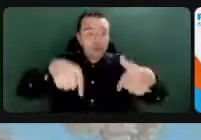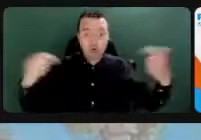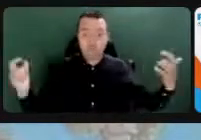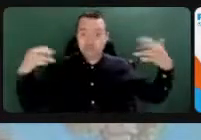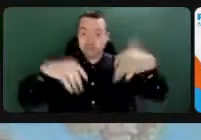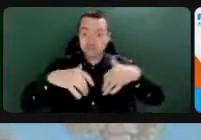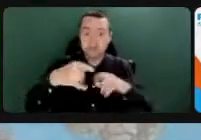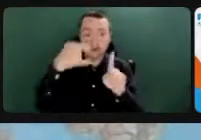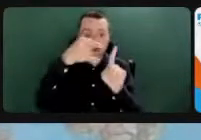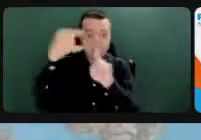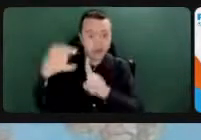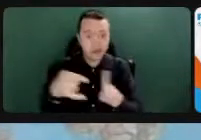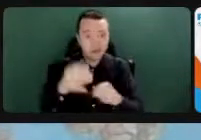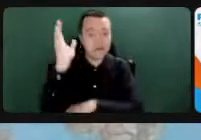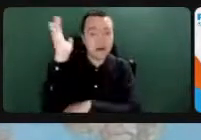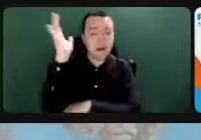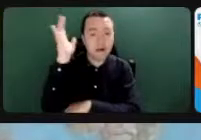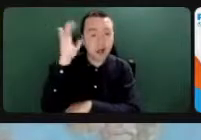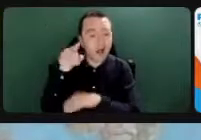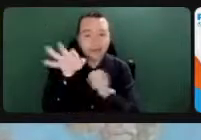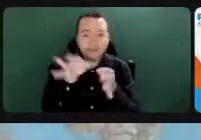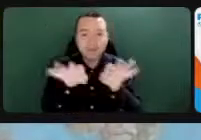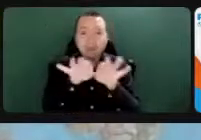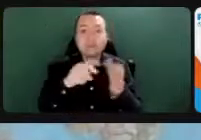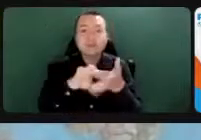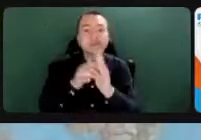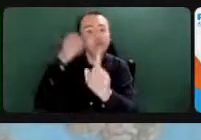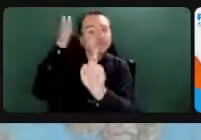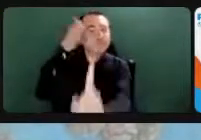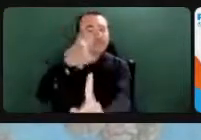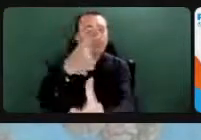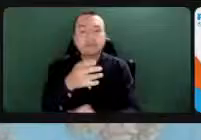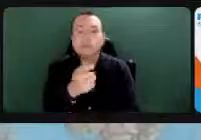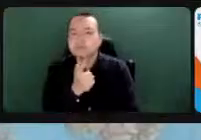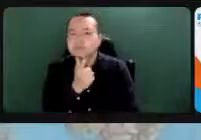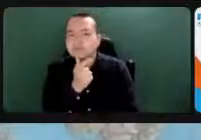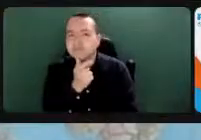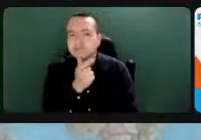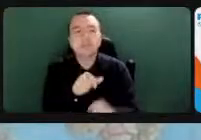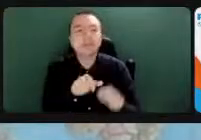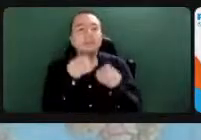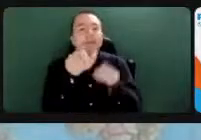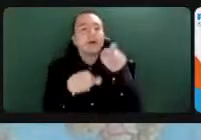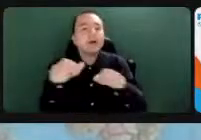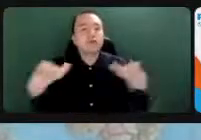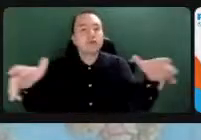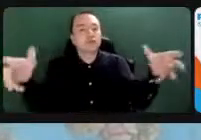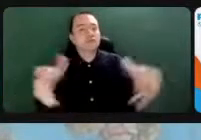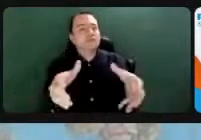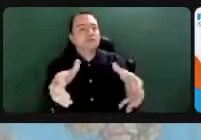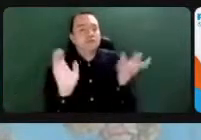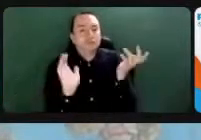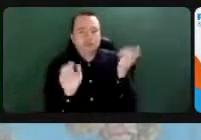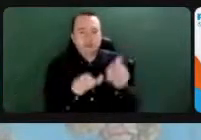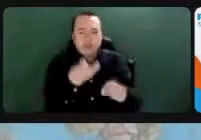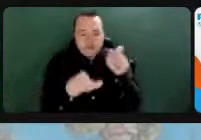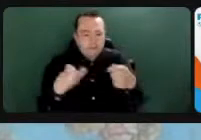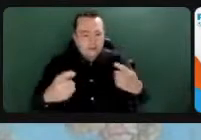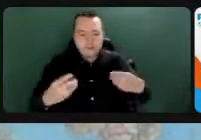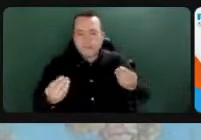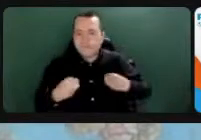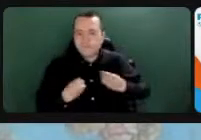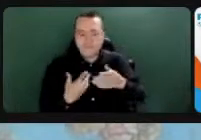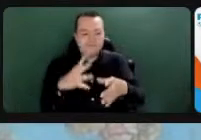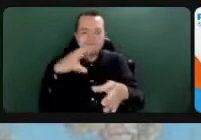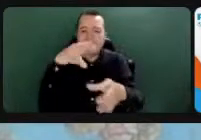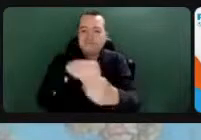punto central, que es el bienestar de la población. La salud de la población y el bienestar de la población es el